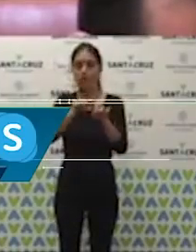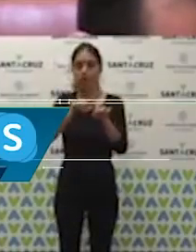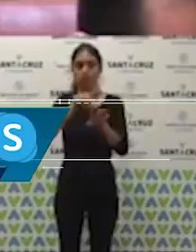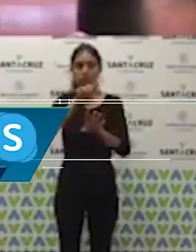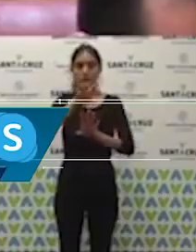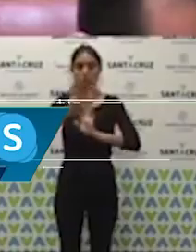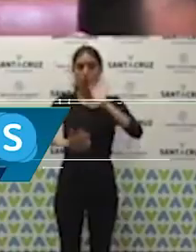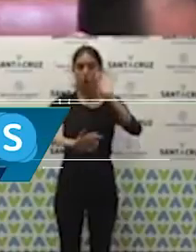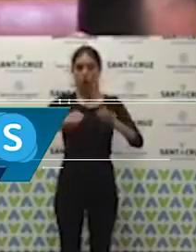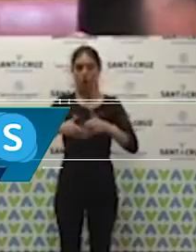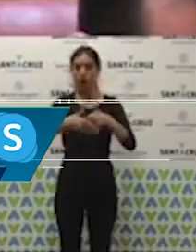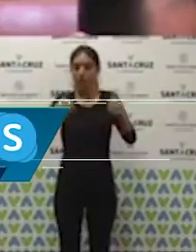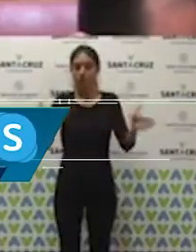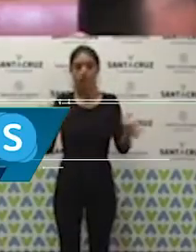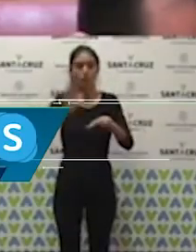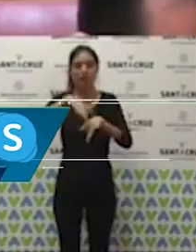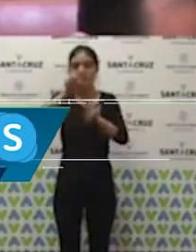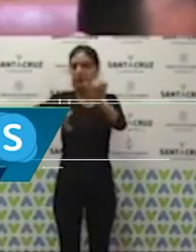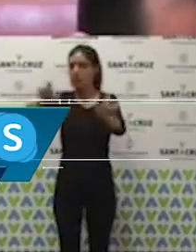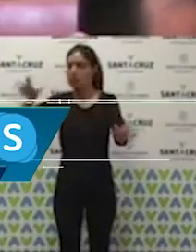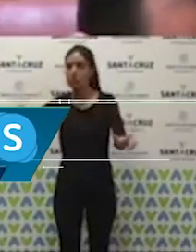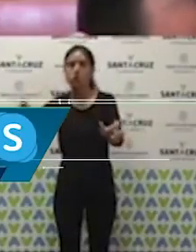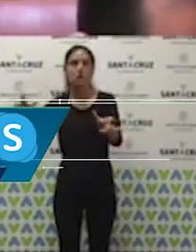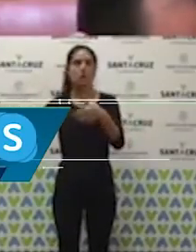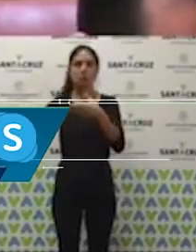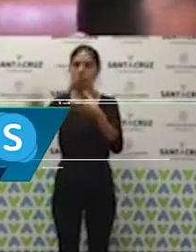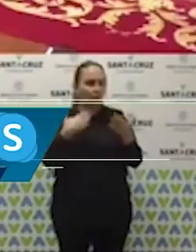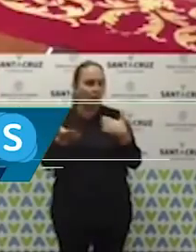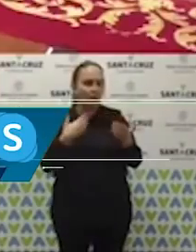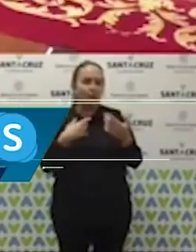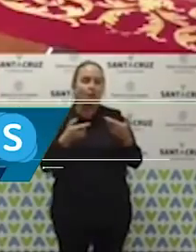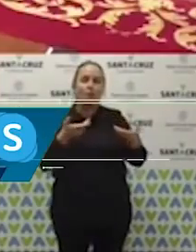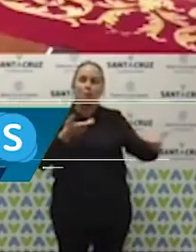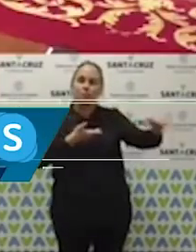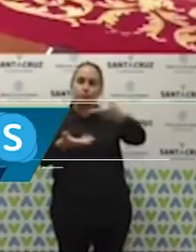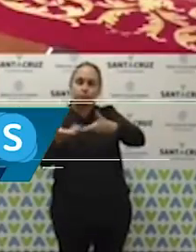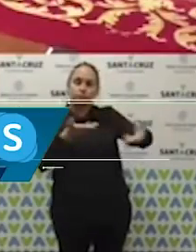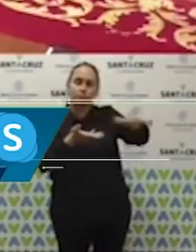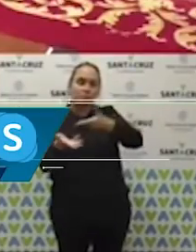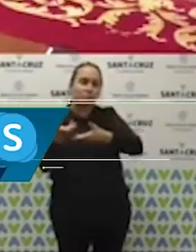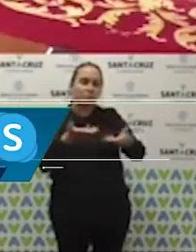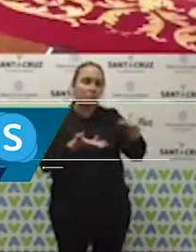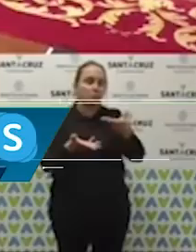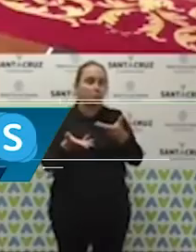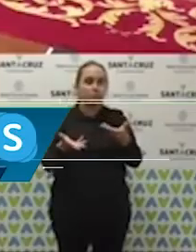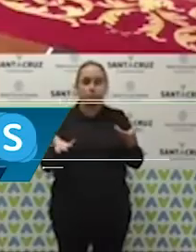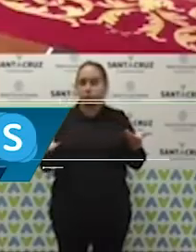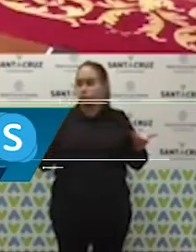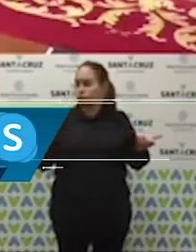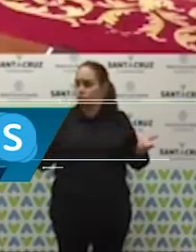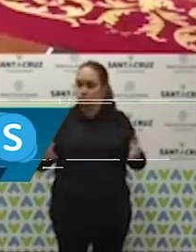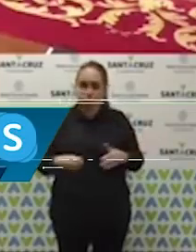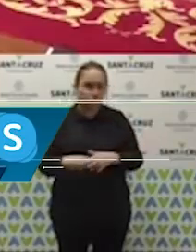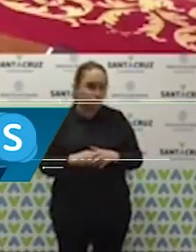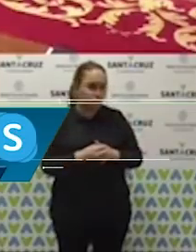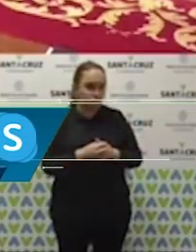responsable de los informativos de Antena 3 en Tenerife, ¿no? O en Gran Canaria, ¿no? Sí, sí, tuvimos